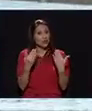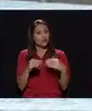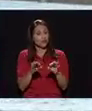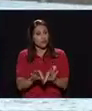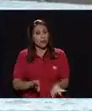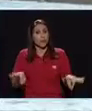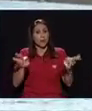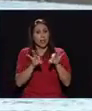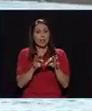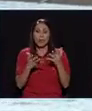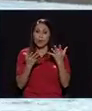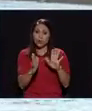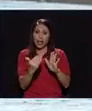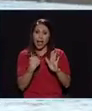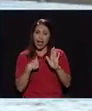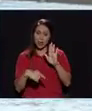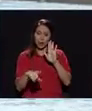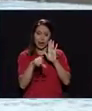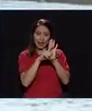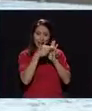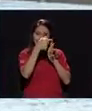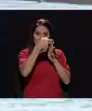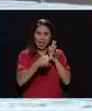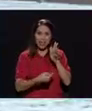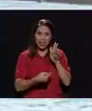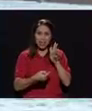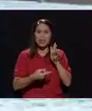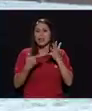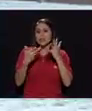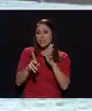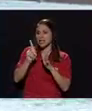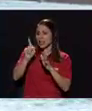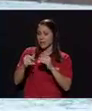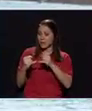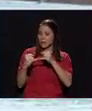cumplida, ya se ponen los límites dentro de los cuales los actores